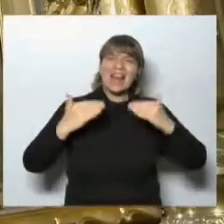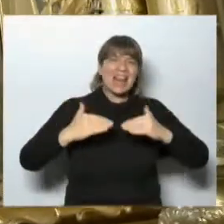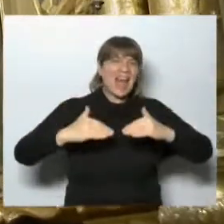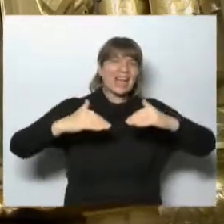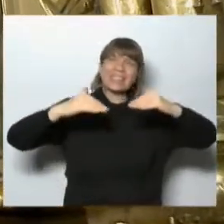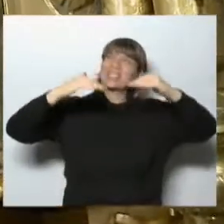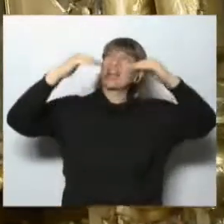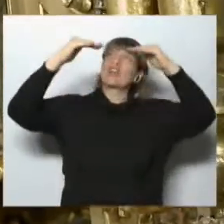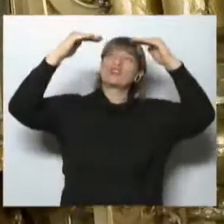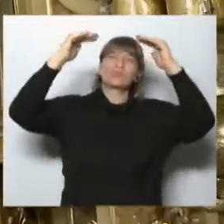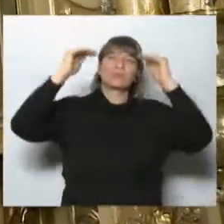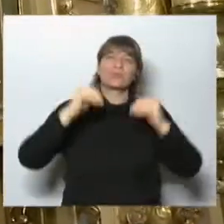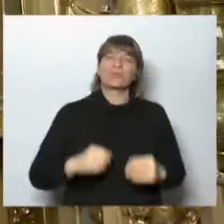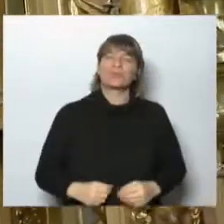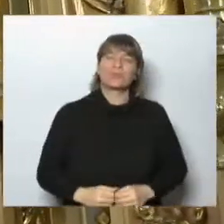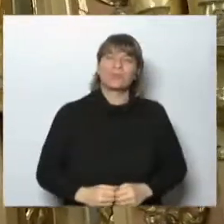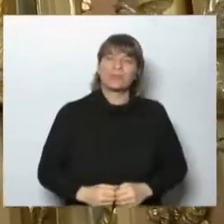Hosanna en las